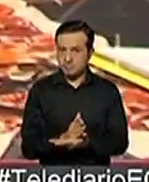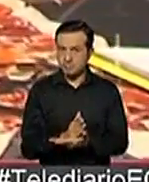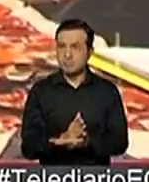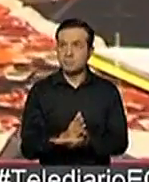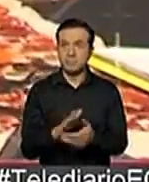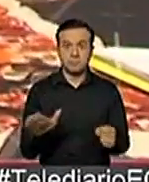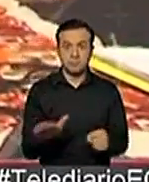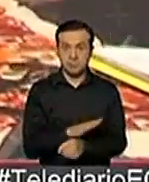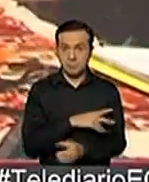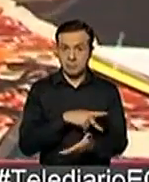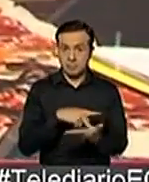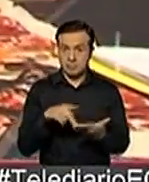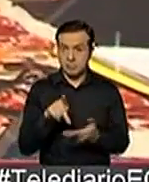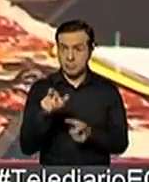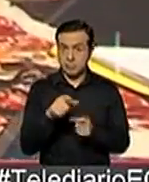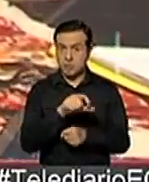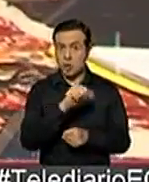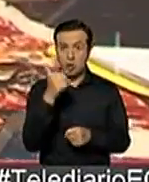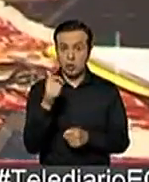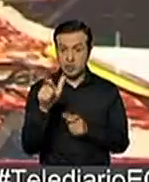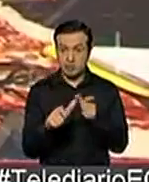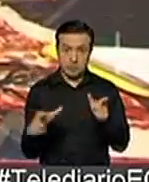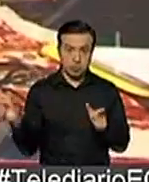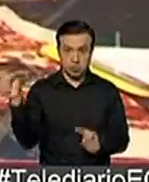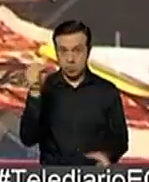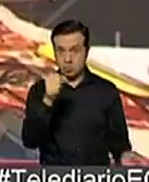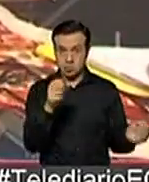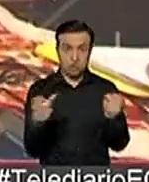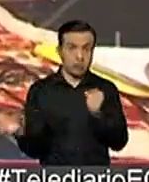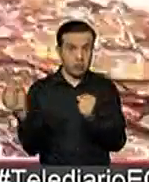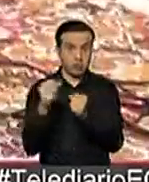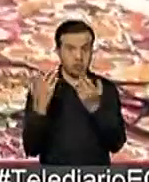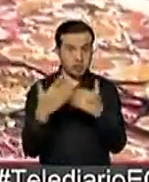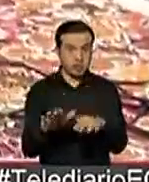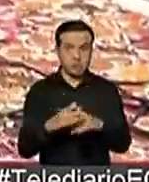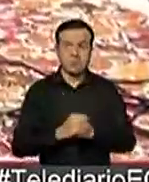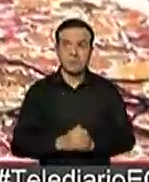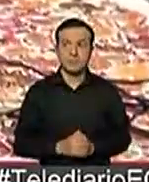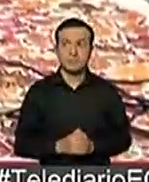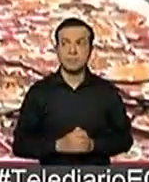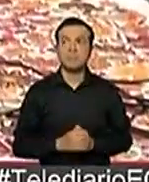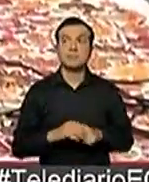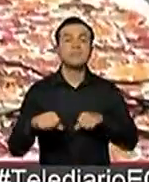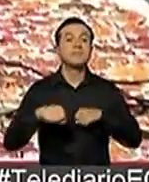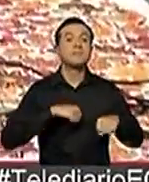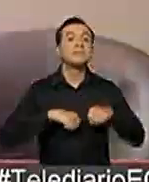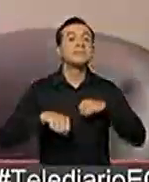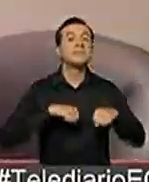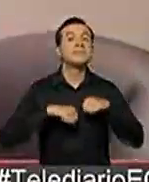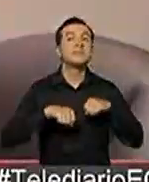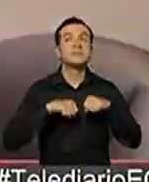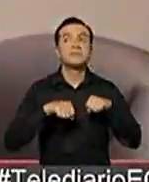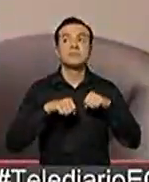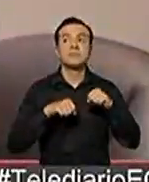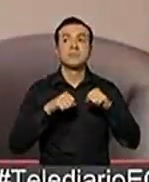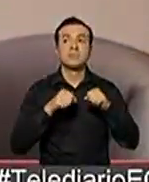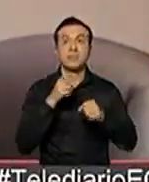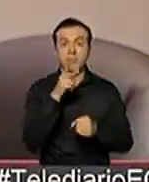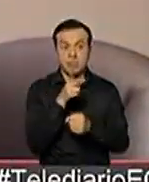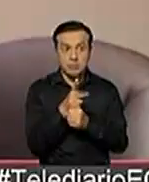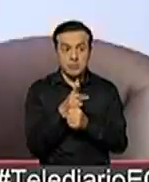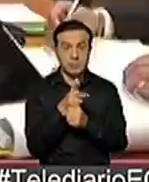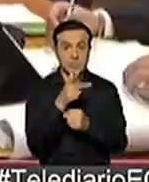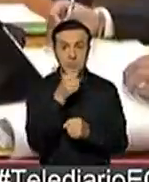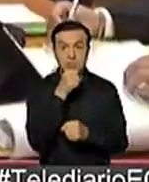su totalidad a sus alternos que fueron principalizados. Fue una diligencia que se realizó sin acceso a medios de